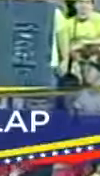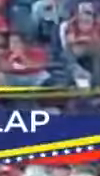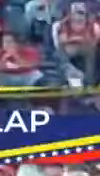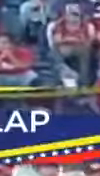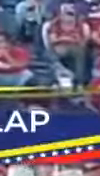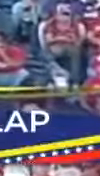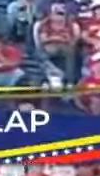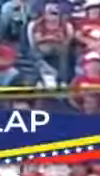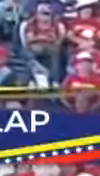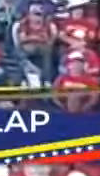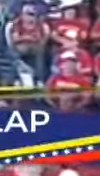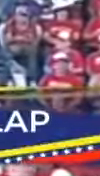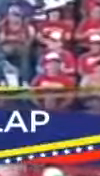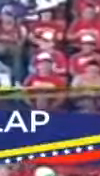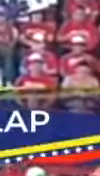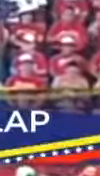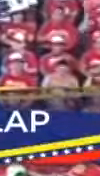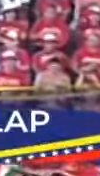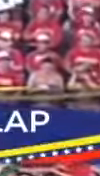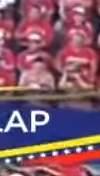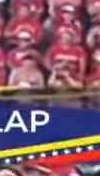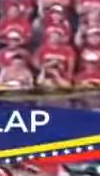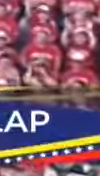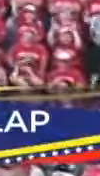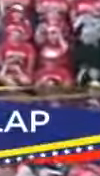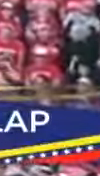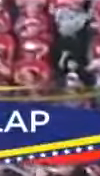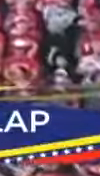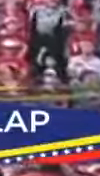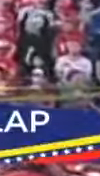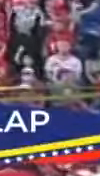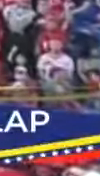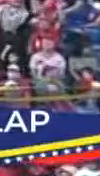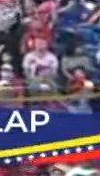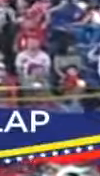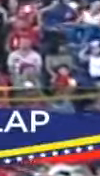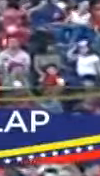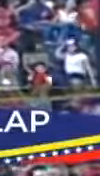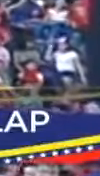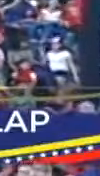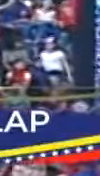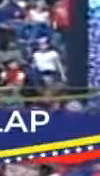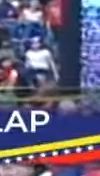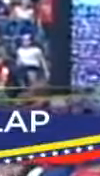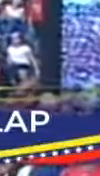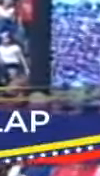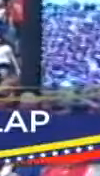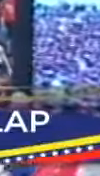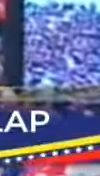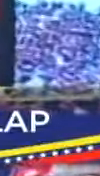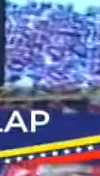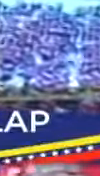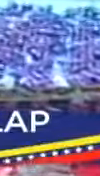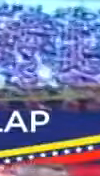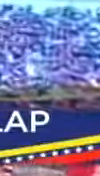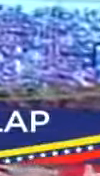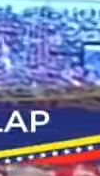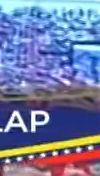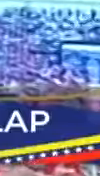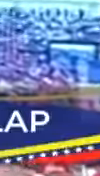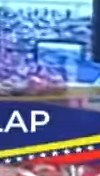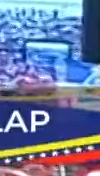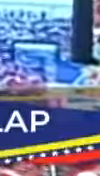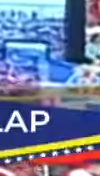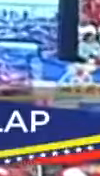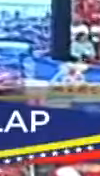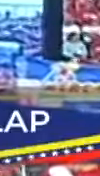el estado Guárico. También el jefe de Estado extiende en este momento su reconocimiento. reconocimiento a los hombres, a las mujeres que han asumido